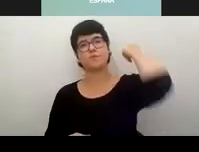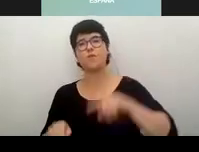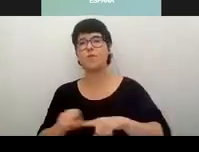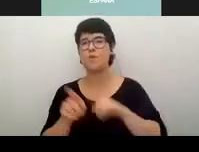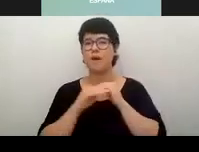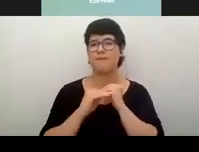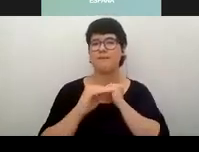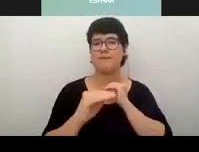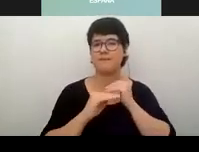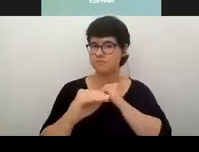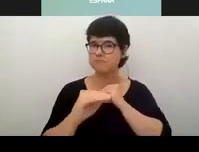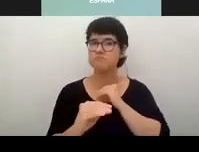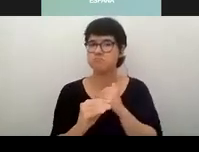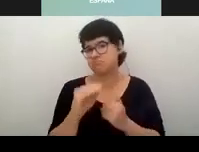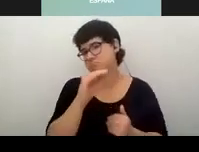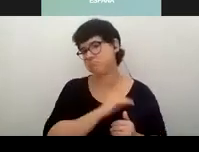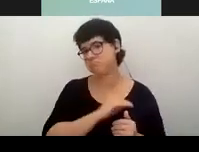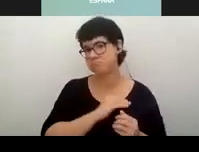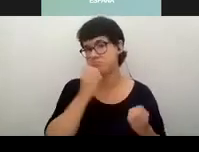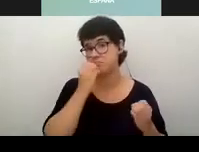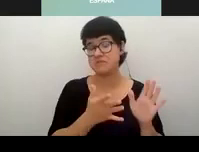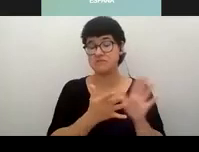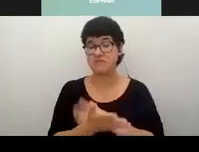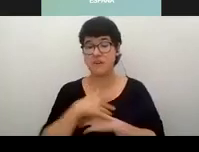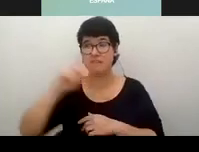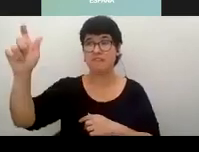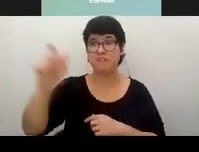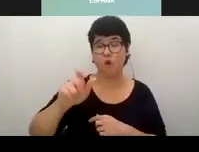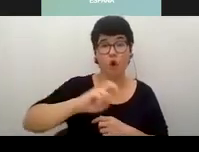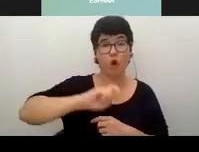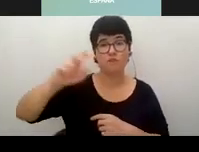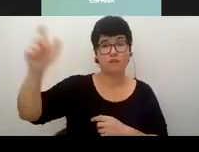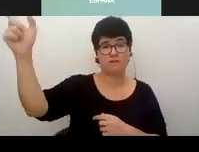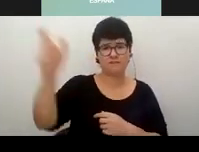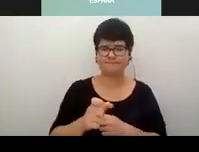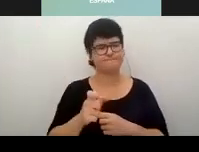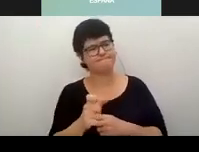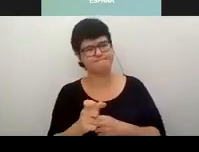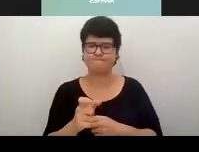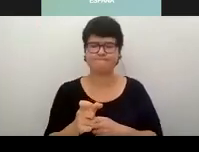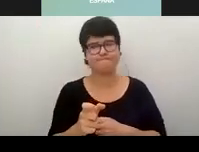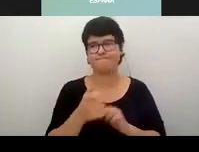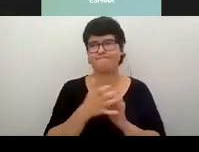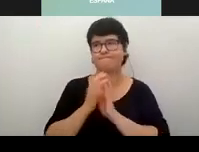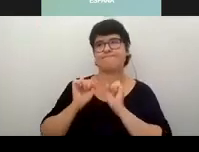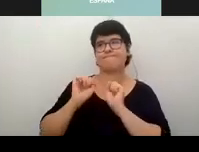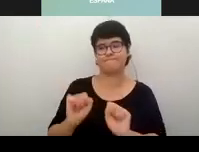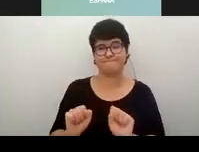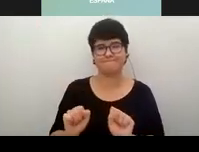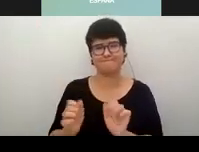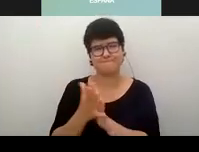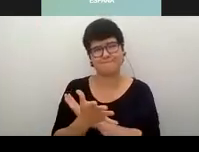bastante estable, y el turista que llegue se va a encontrar pues, seguramente un territorio, sin